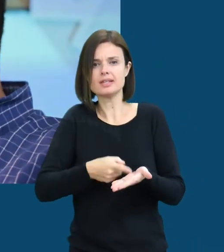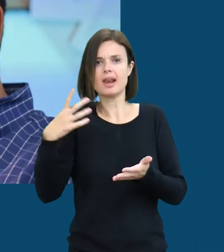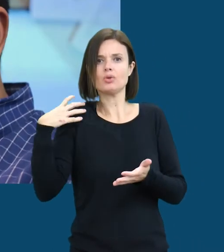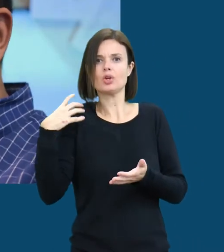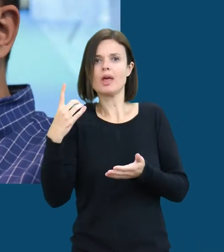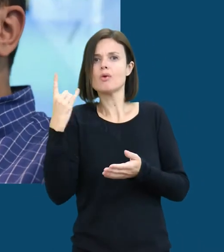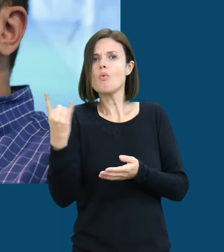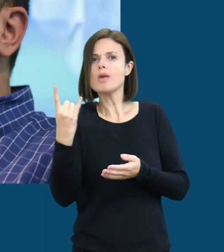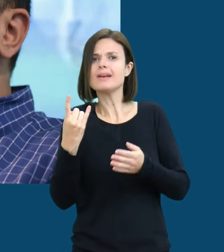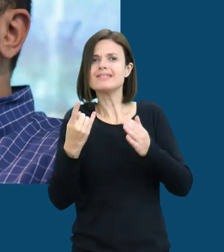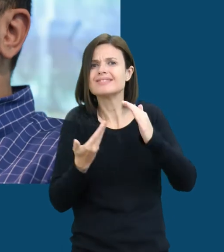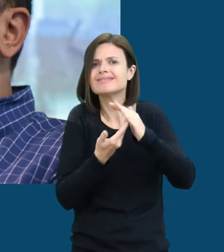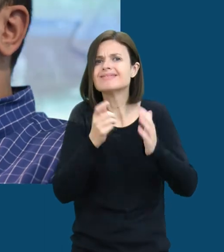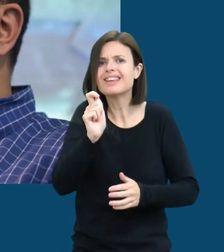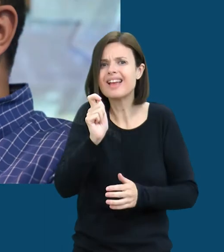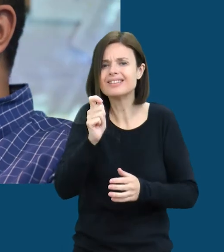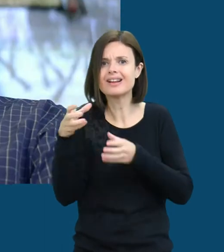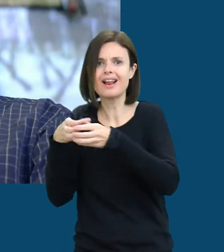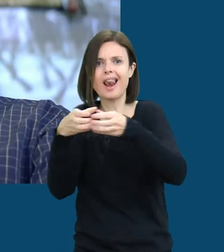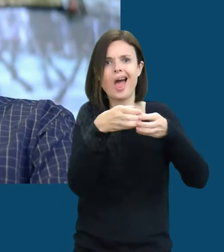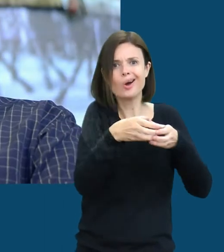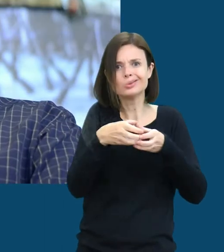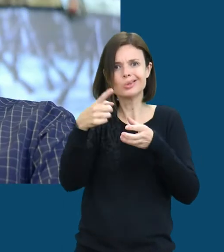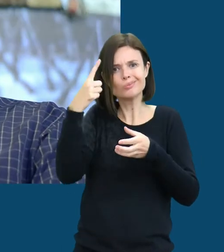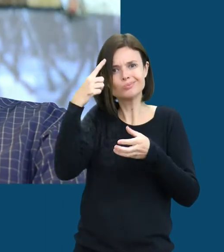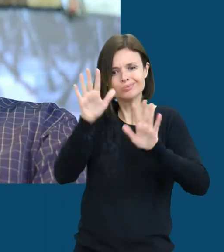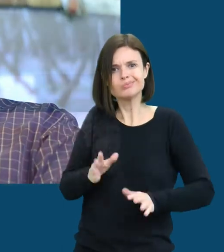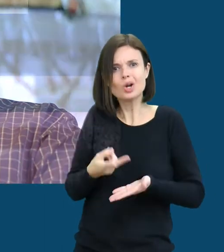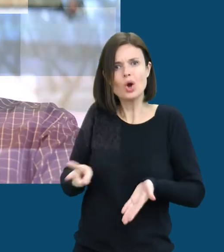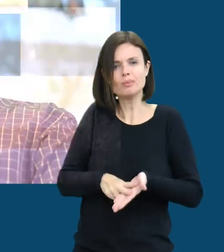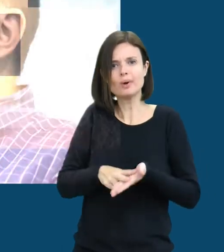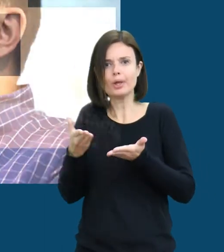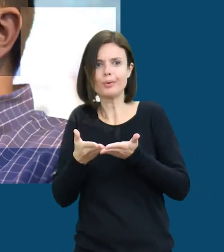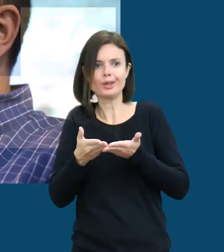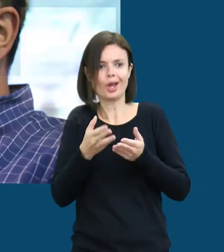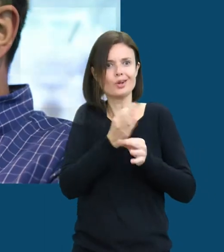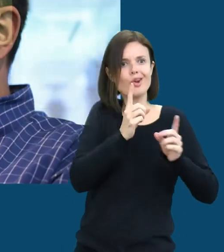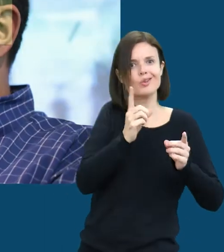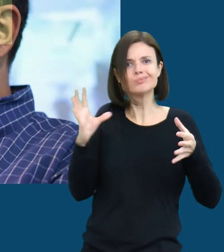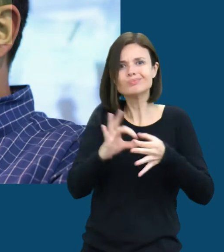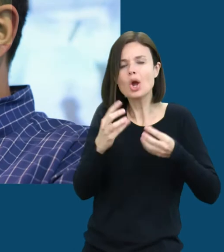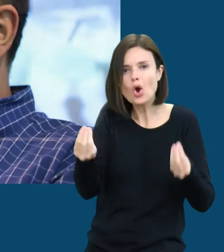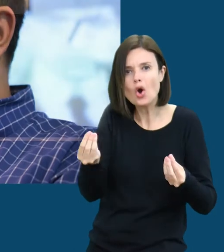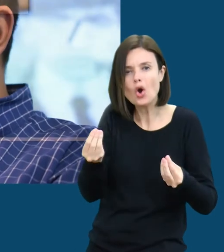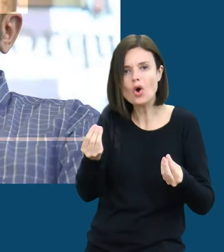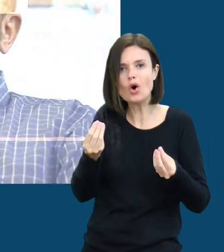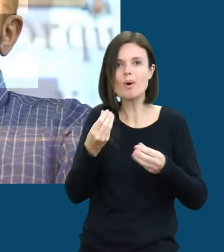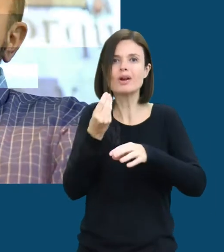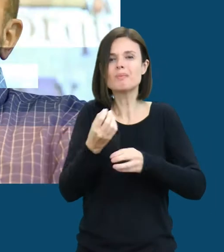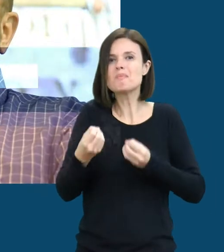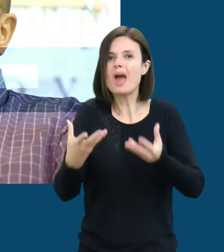universitarias? ¿Cómo reconfigurar los claustros docentes? ¿Los estudiantes? ¿Cómo articulan los no docentes? ¿Cuáles son las formas de representación